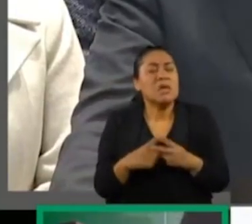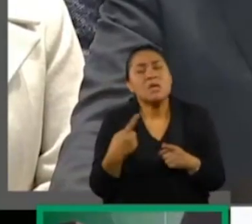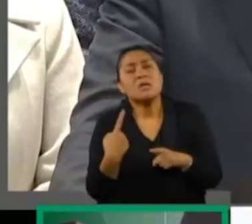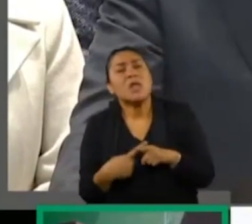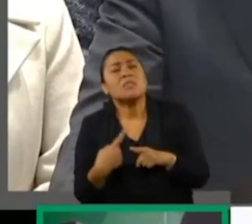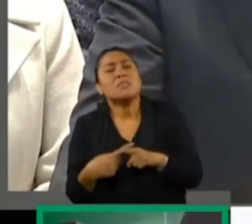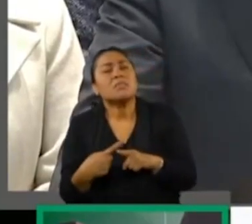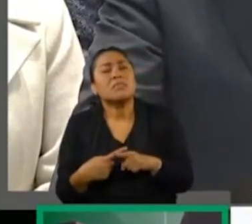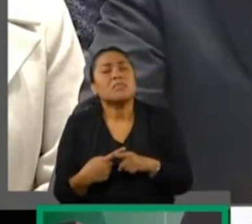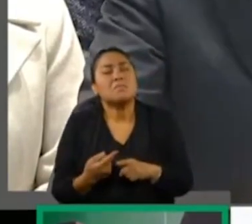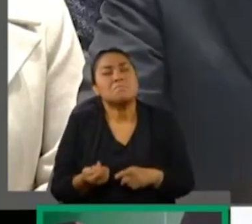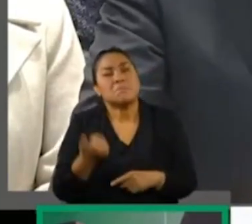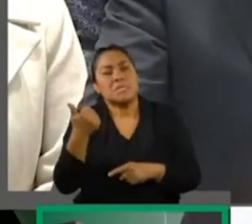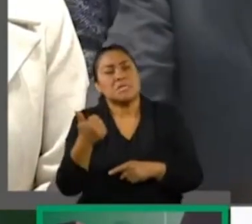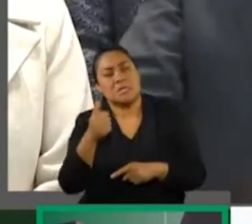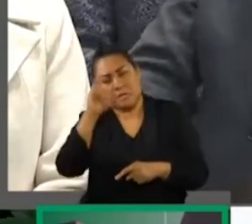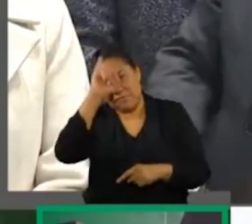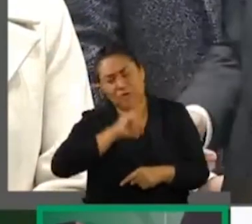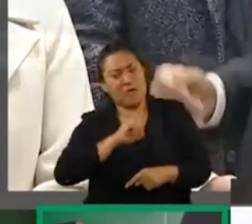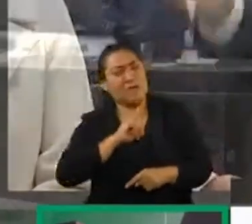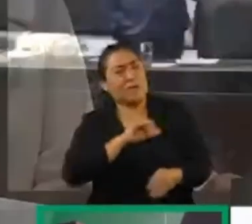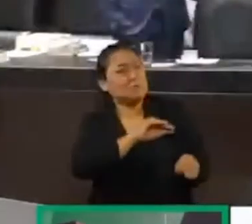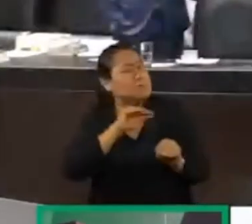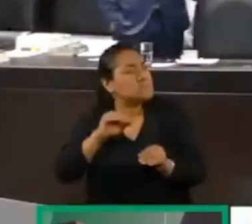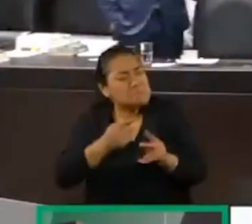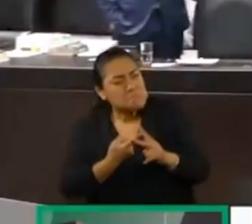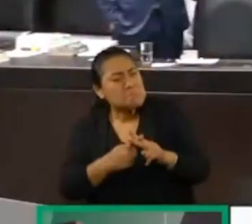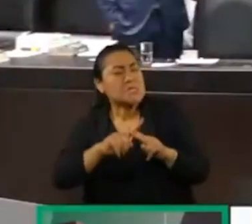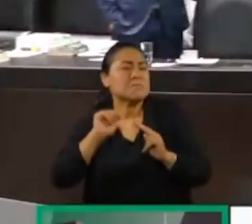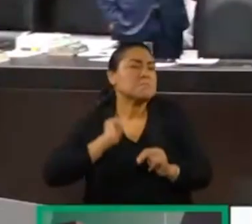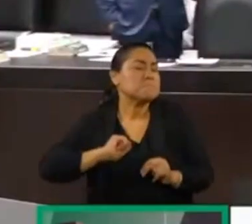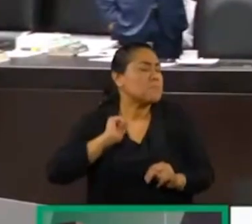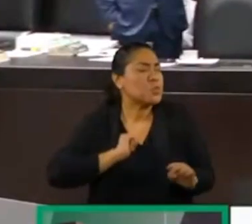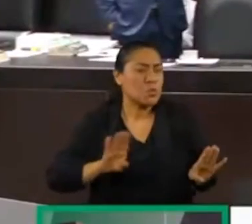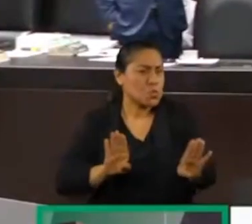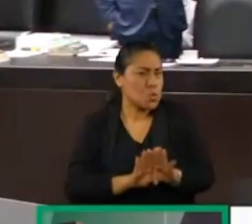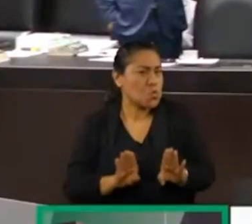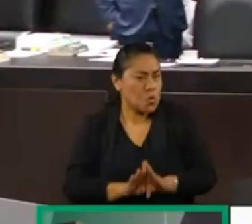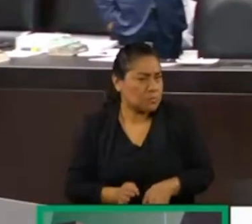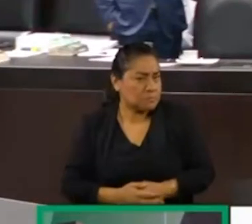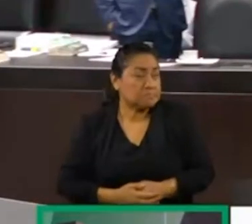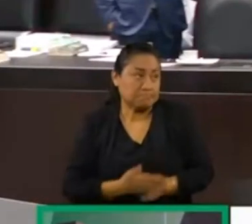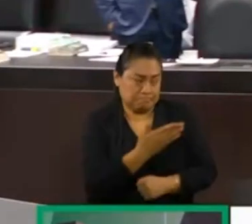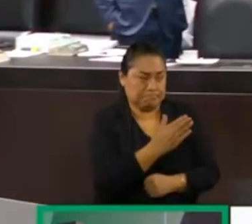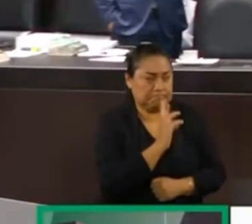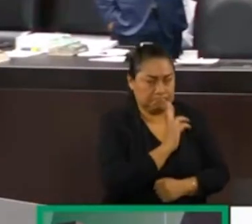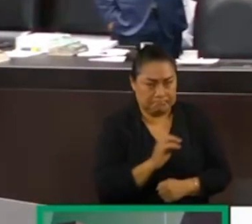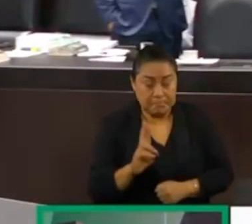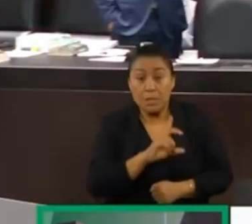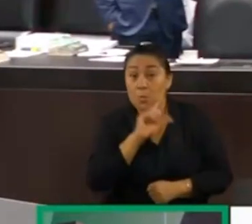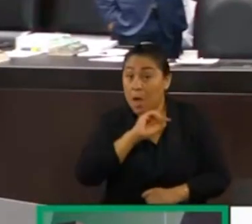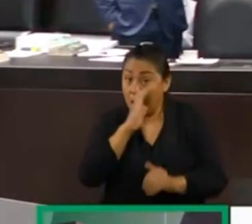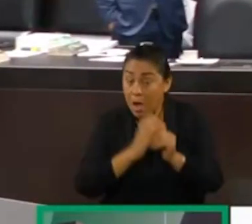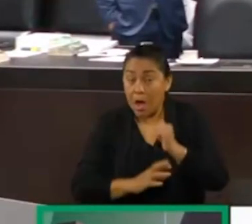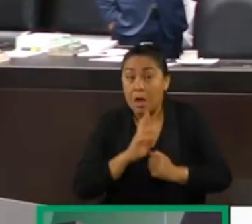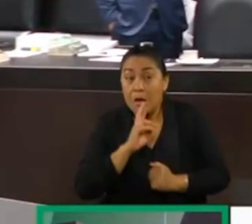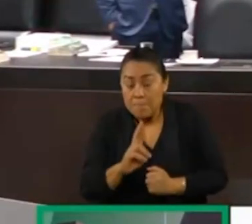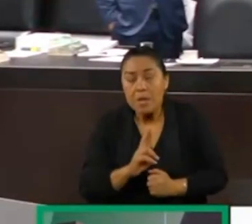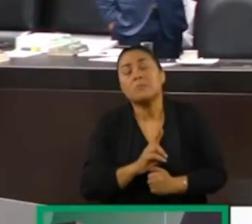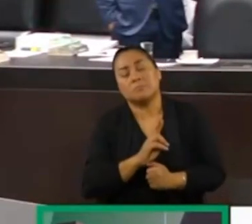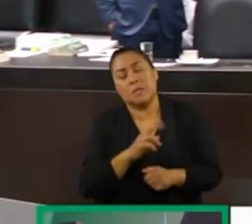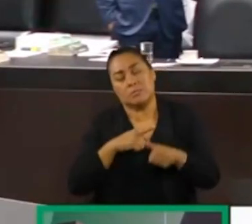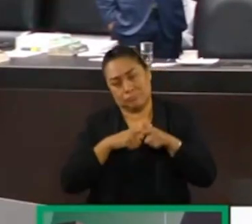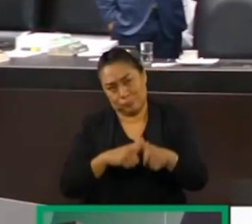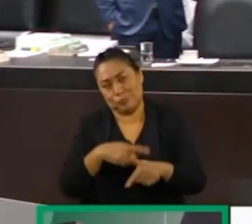sus primeros mandos? Por favor. Gracias. Puede usted responder y le pediré que me indique cuando haya concluido para que